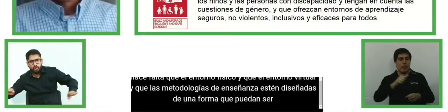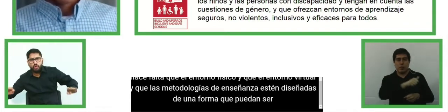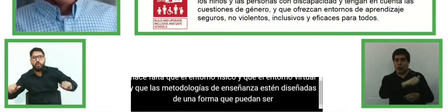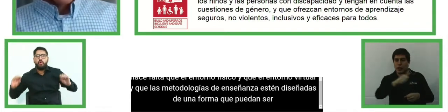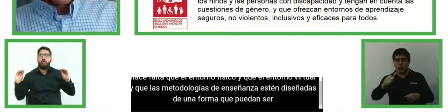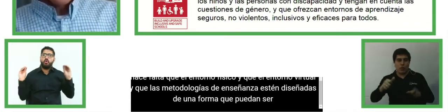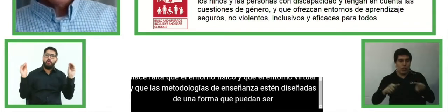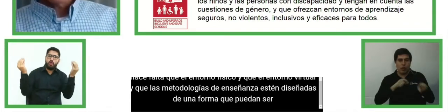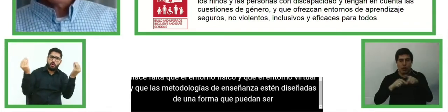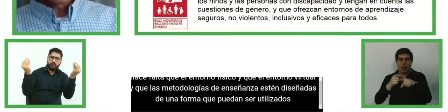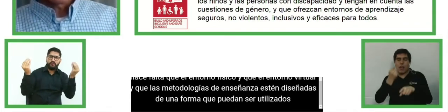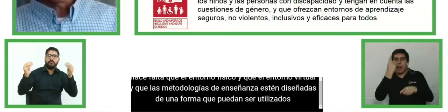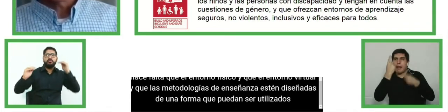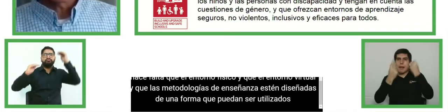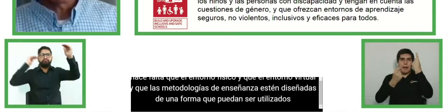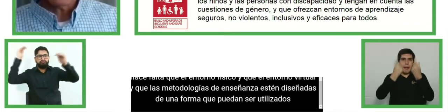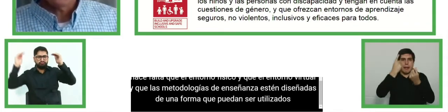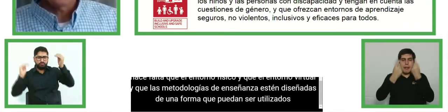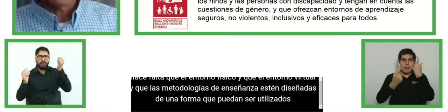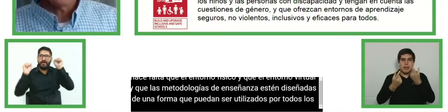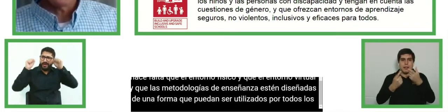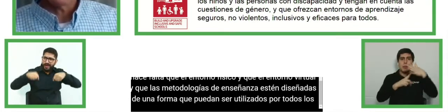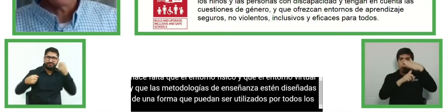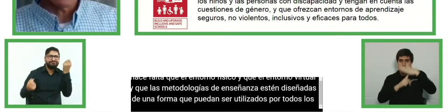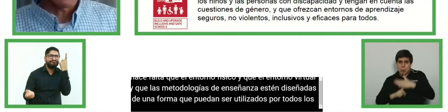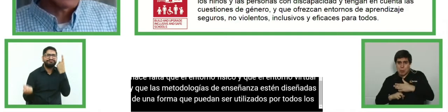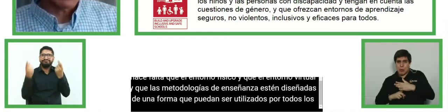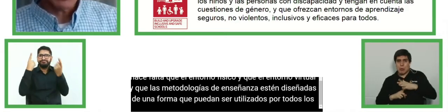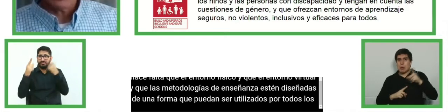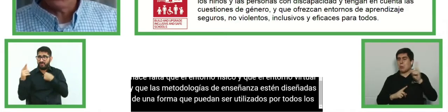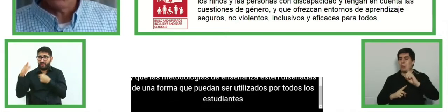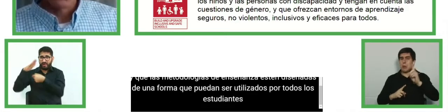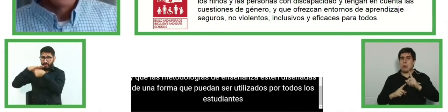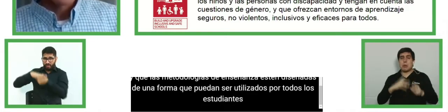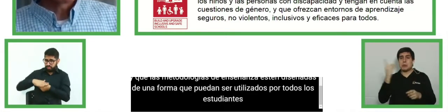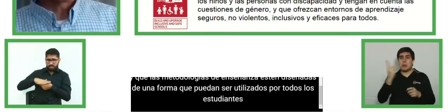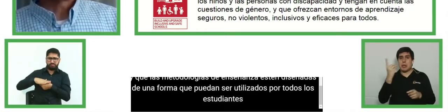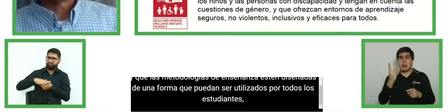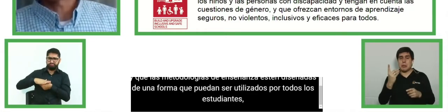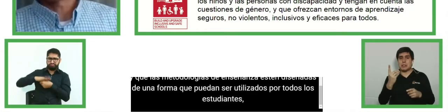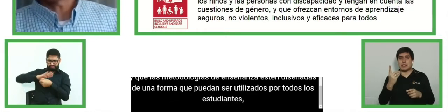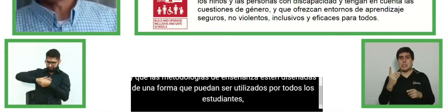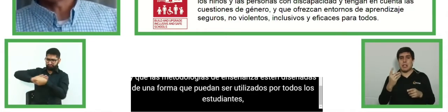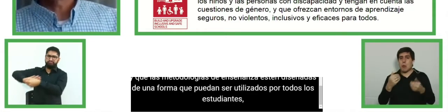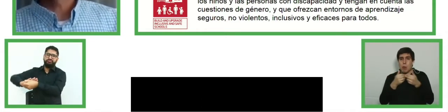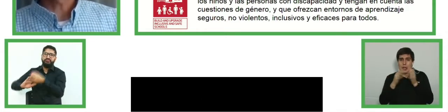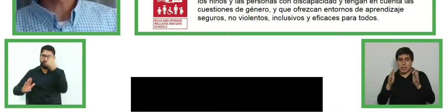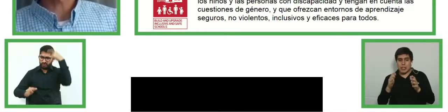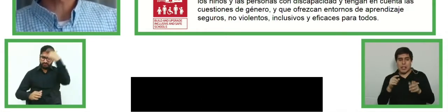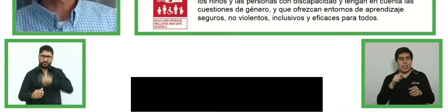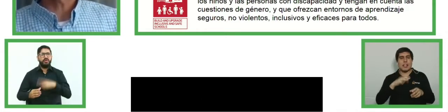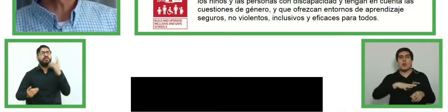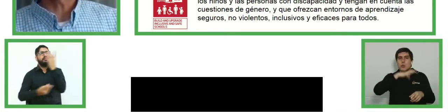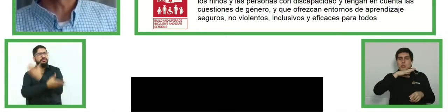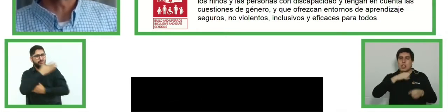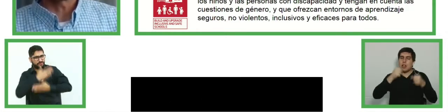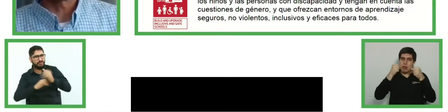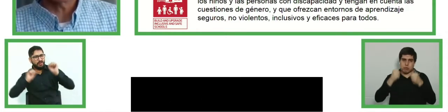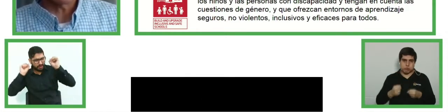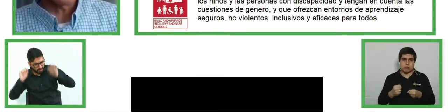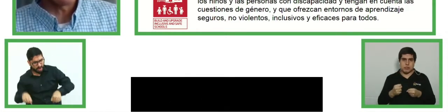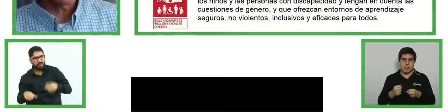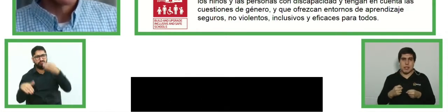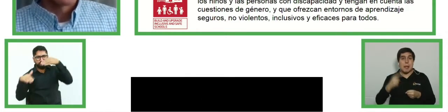¿no? Sin perjuicio de su situación de discapacidad o no. Y, por supuesto, incorporando todas